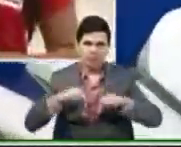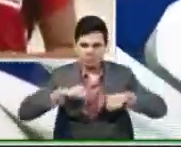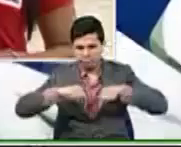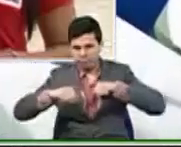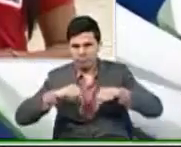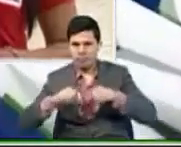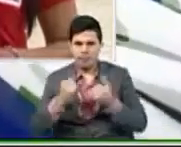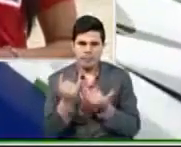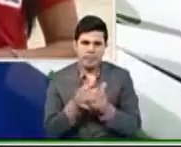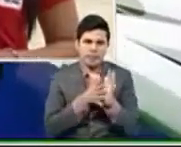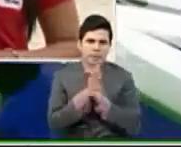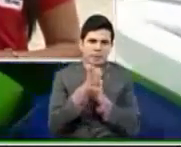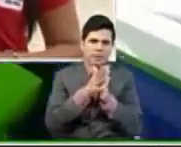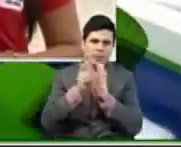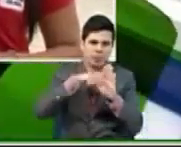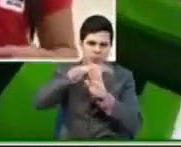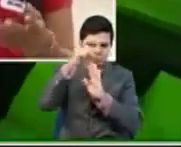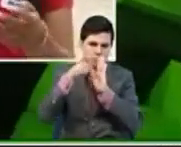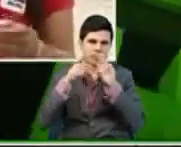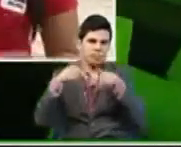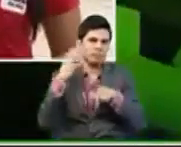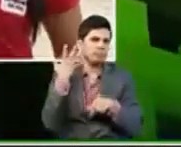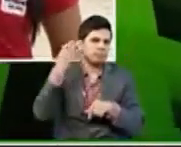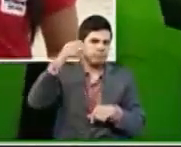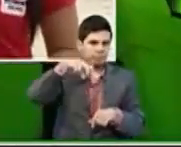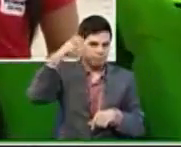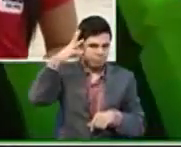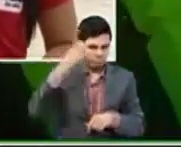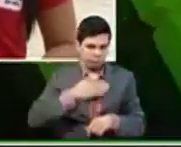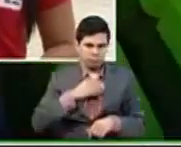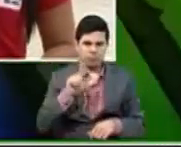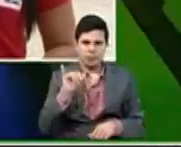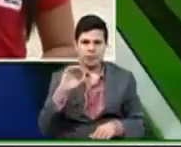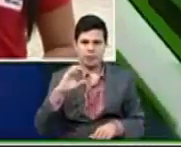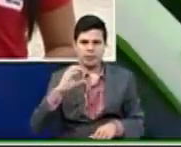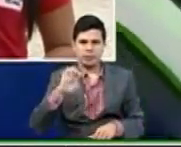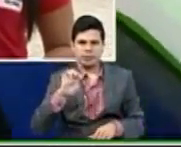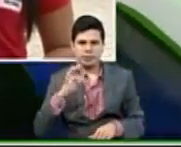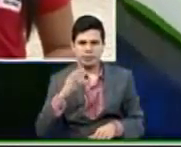la información que se registra desde Ocaña Norte de Santander. Con ustedes, Lizeth Barbosa. Las imágenes de Andrus Vergel.